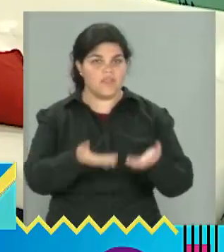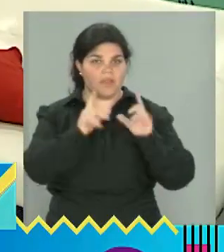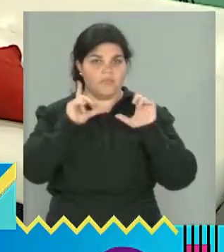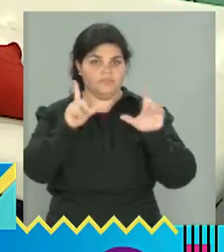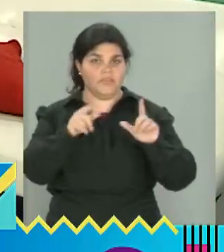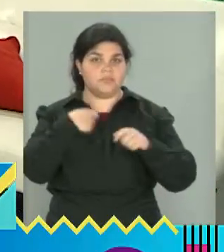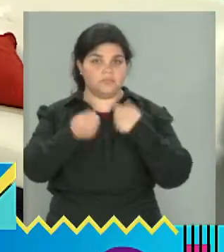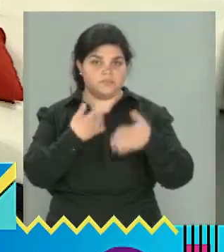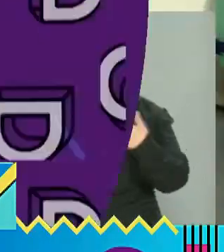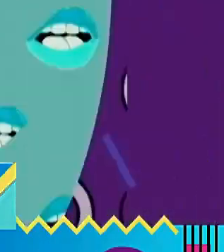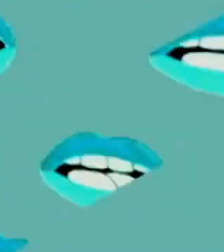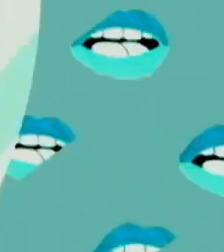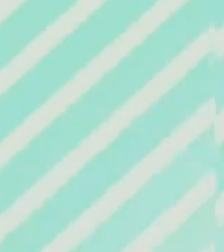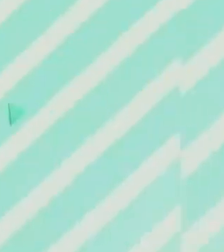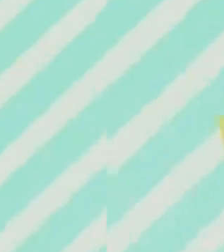clip y arrancamos así.